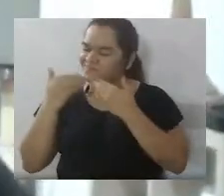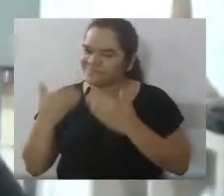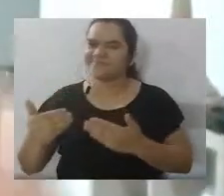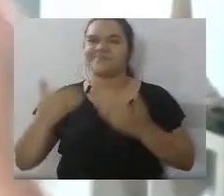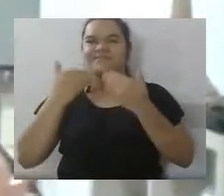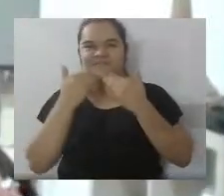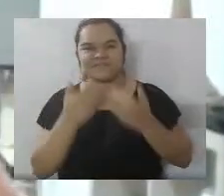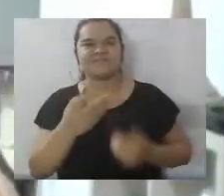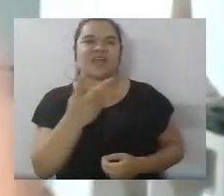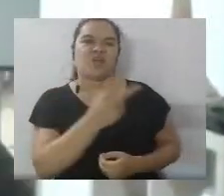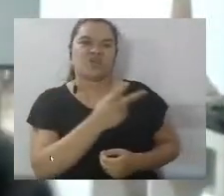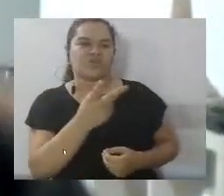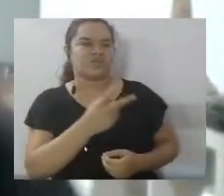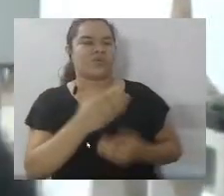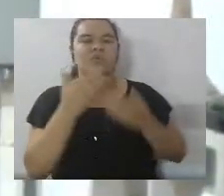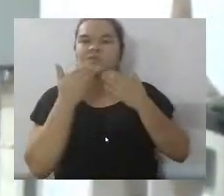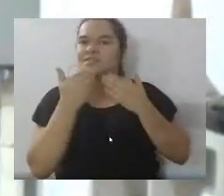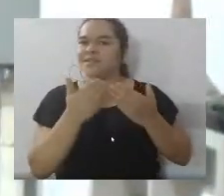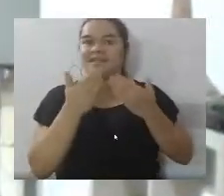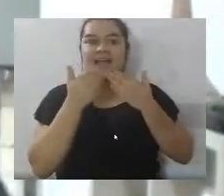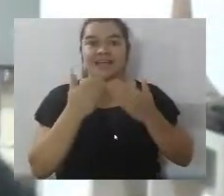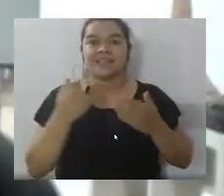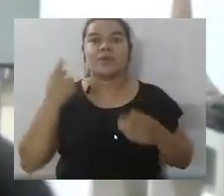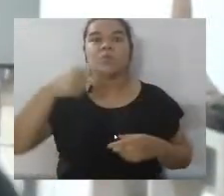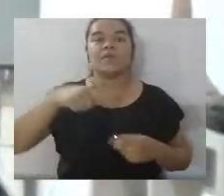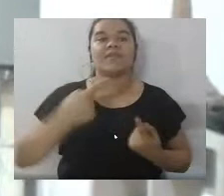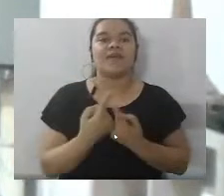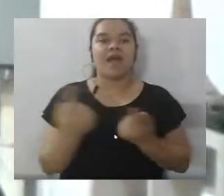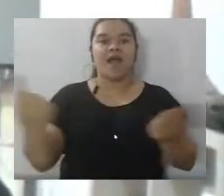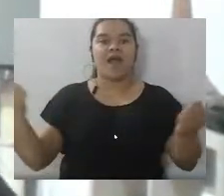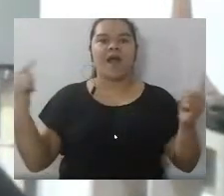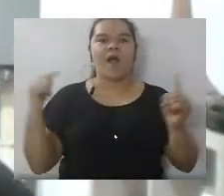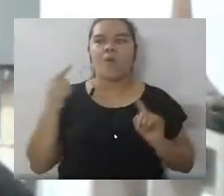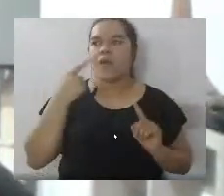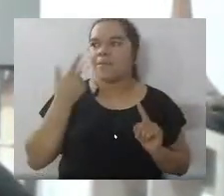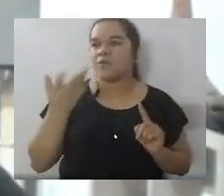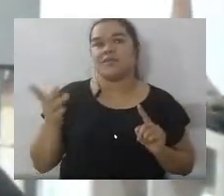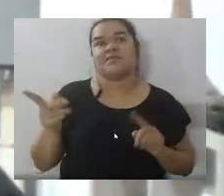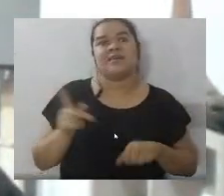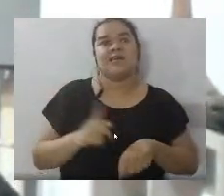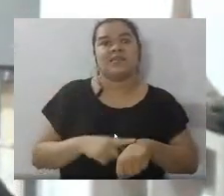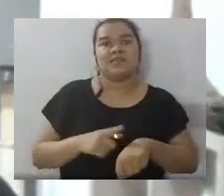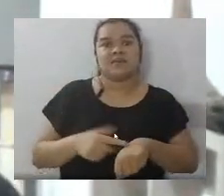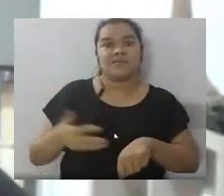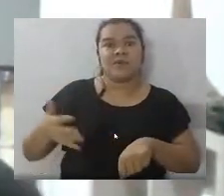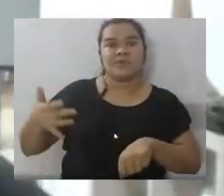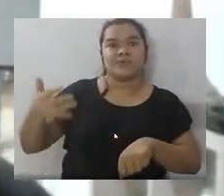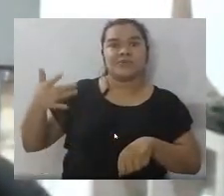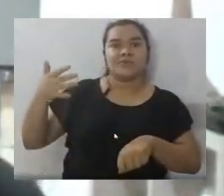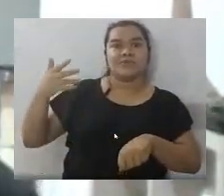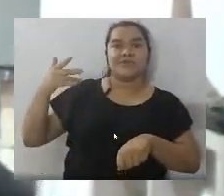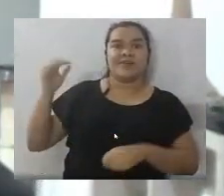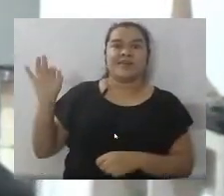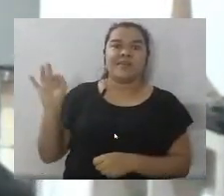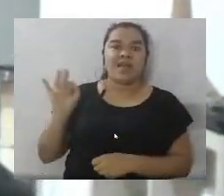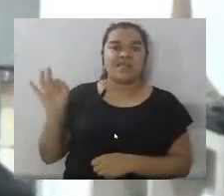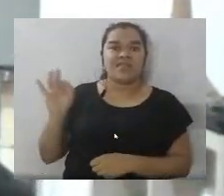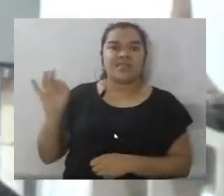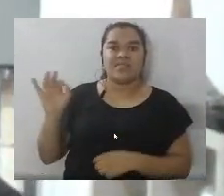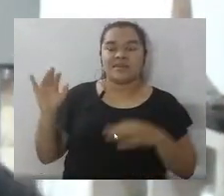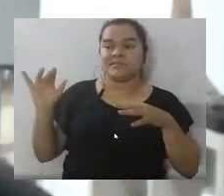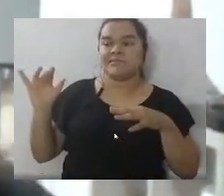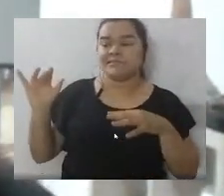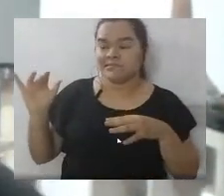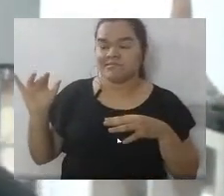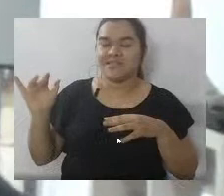ambos. Gracias, Abel, por mostrarnos las aulas que hace rato no las vemos y quienes pasamos